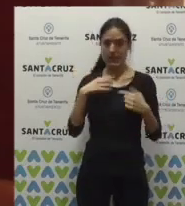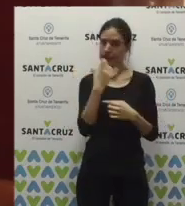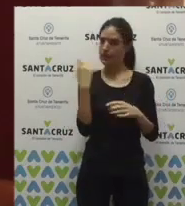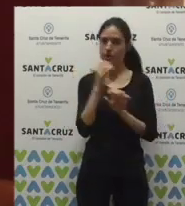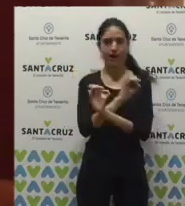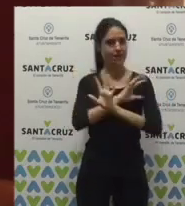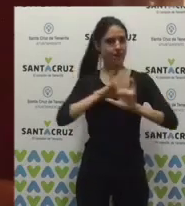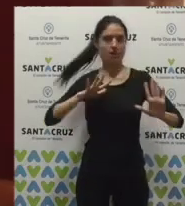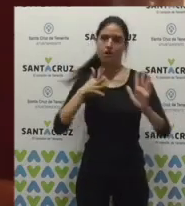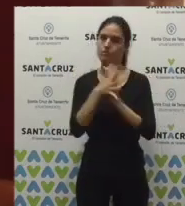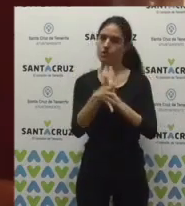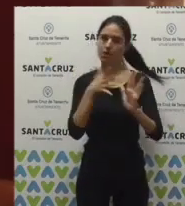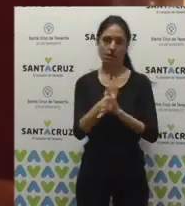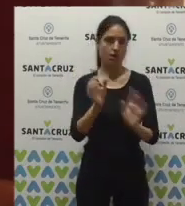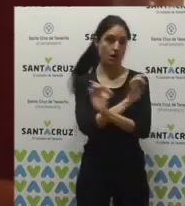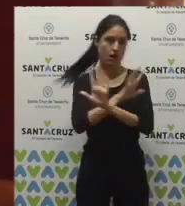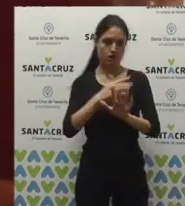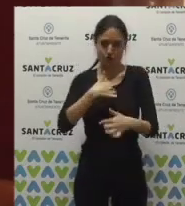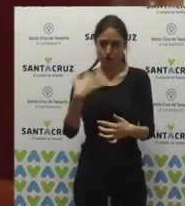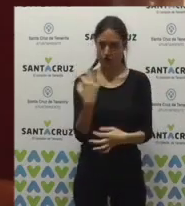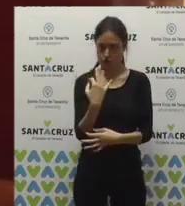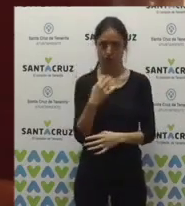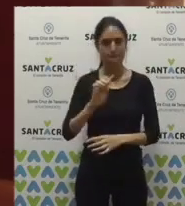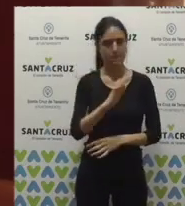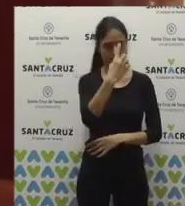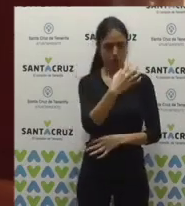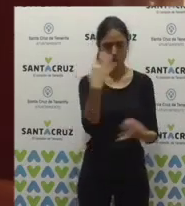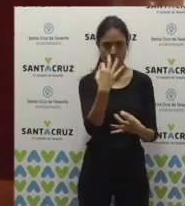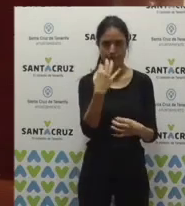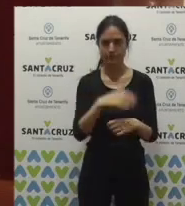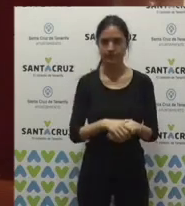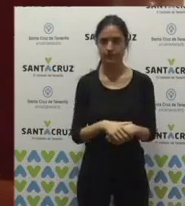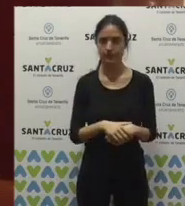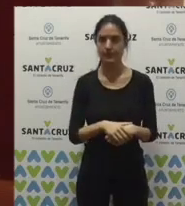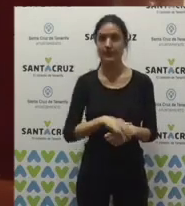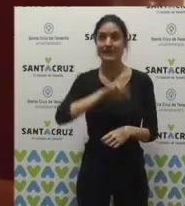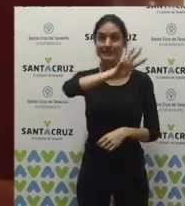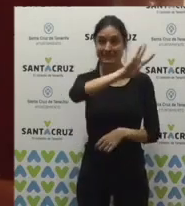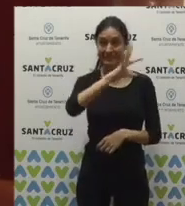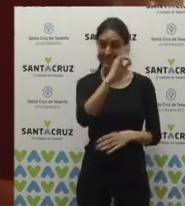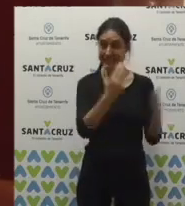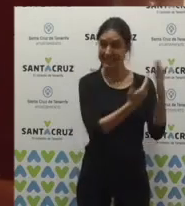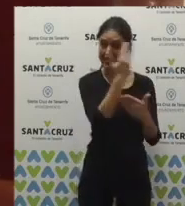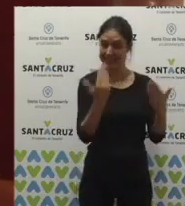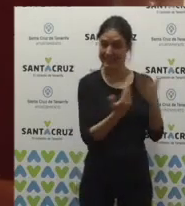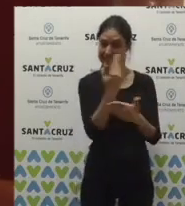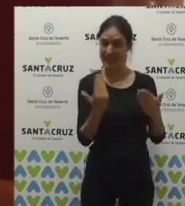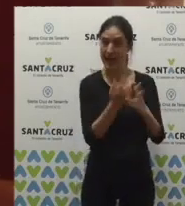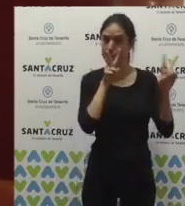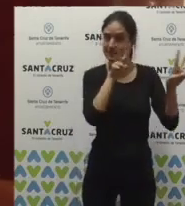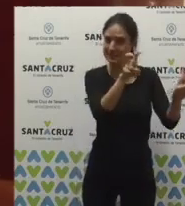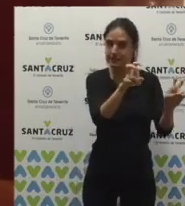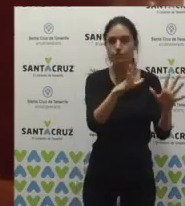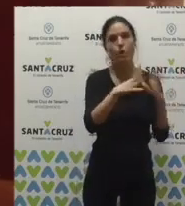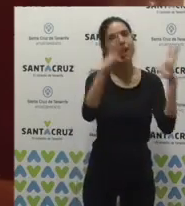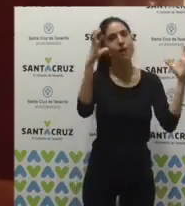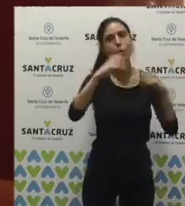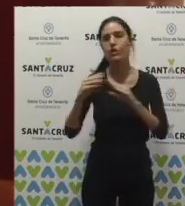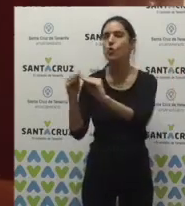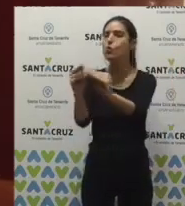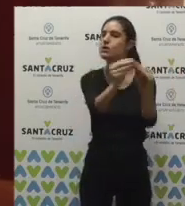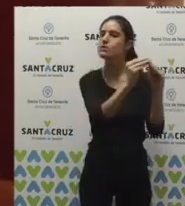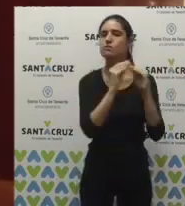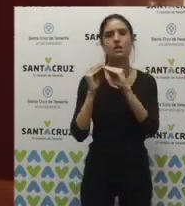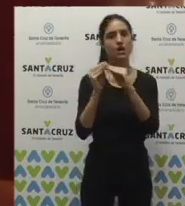el pleno en primer lugar usted aludía los primeros 30 días que había acuerdo para no presentar la acuerdo por unanimidad de la junta